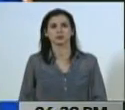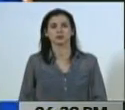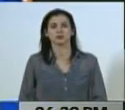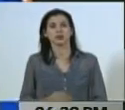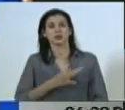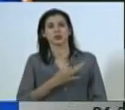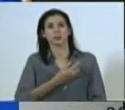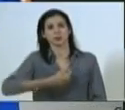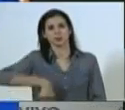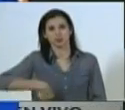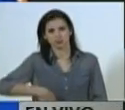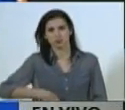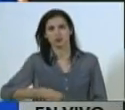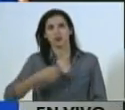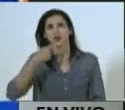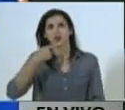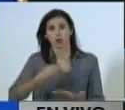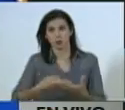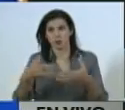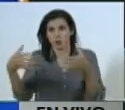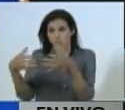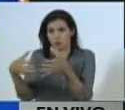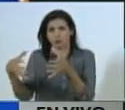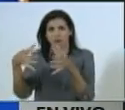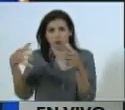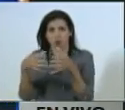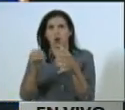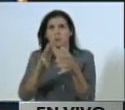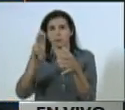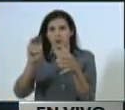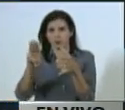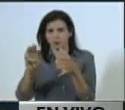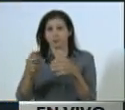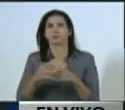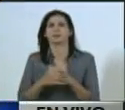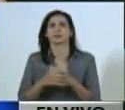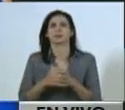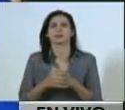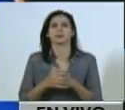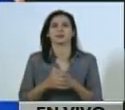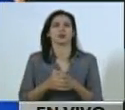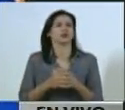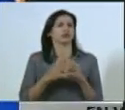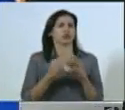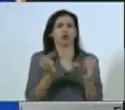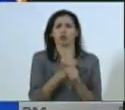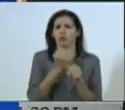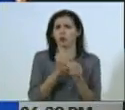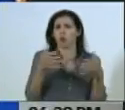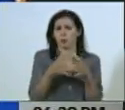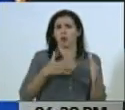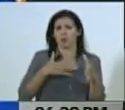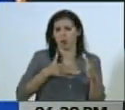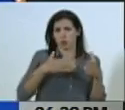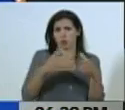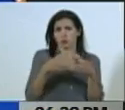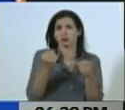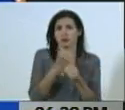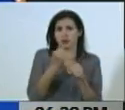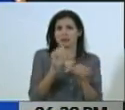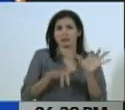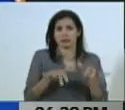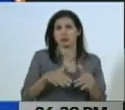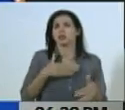Señor Presidente, en nombre de la OPEP, en nombre del personal que me acompaña de la Secretaría,